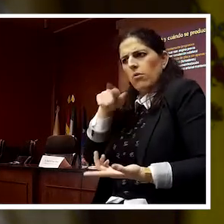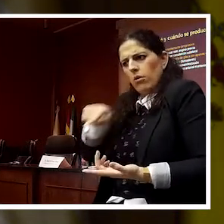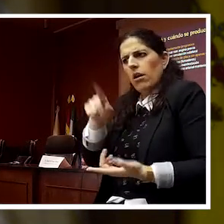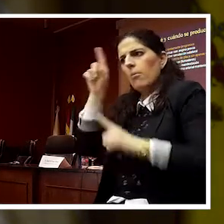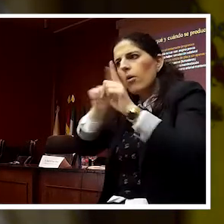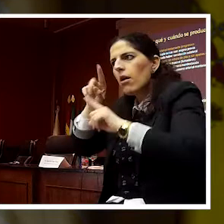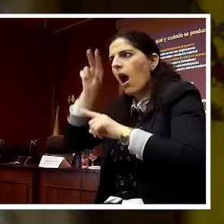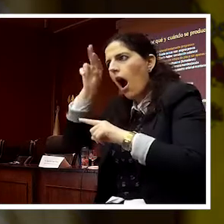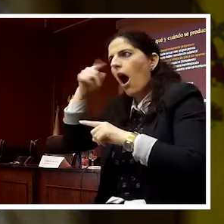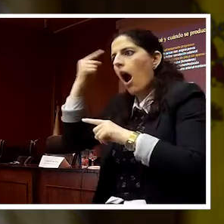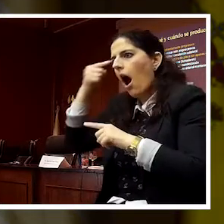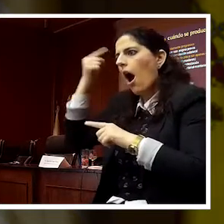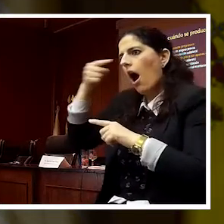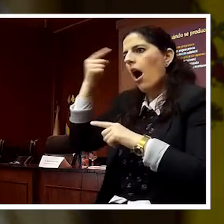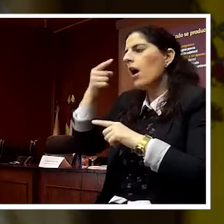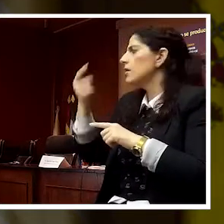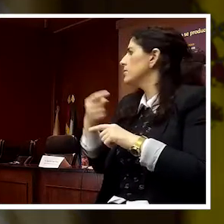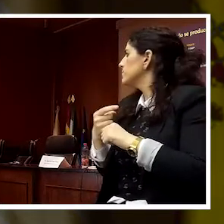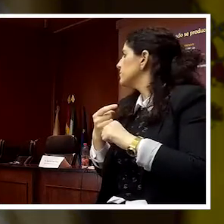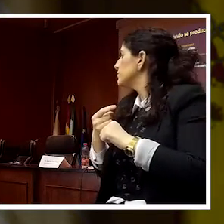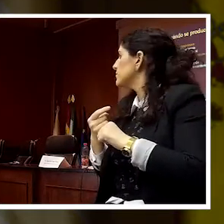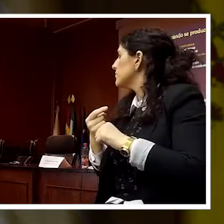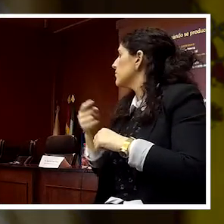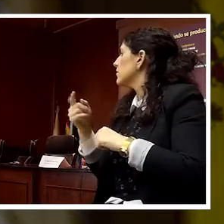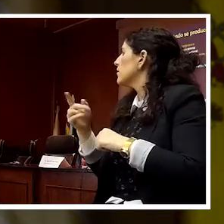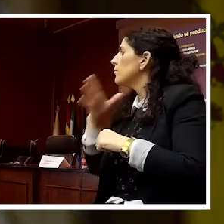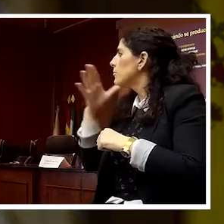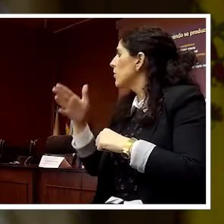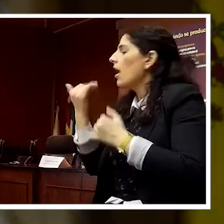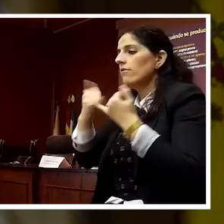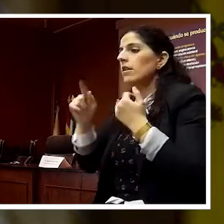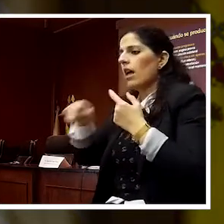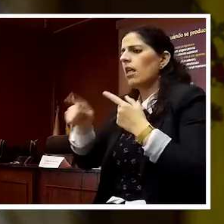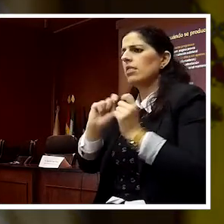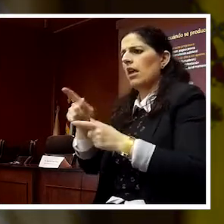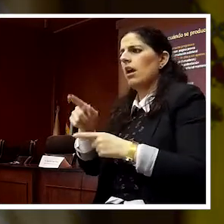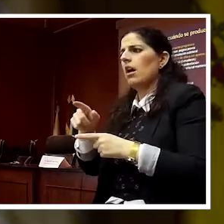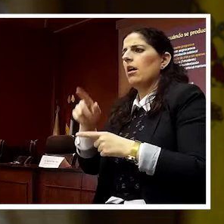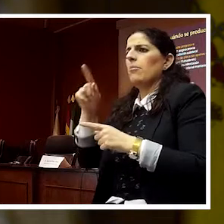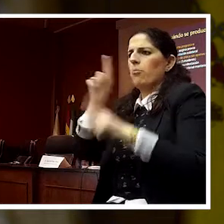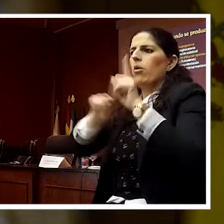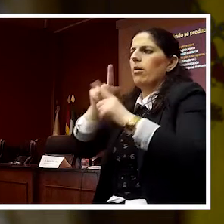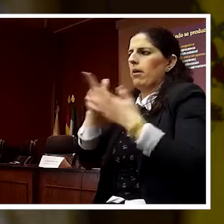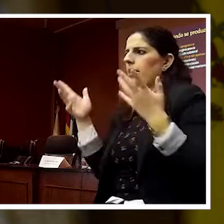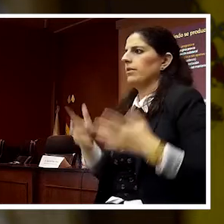porque como mecanismo desencadenante pues acaba produciendo un desastre, ¿no?